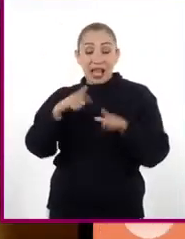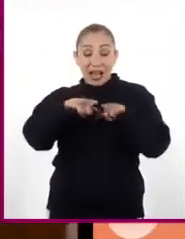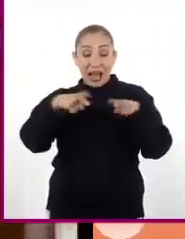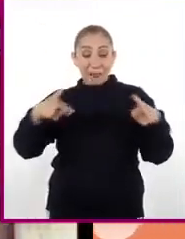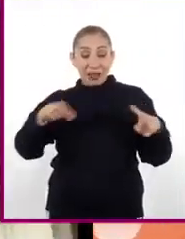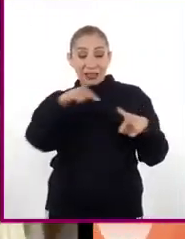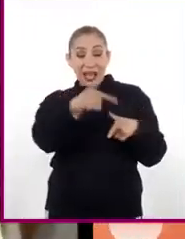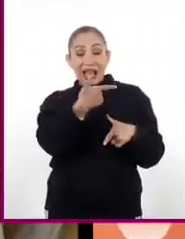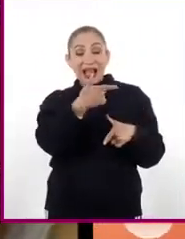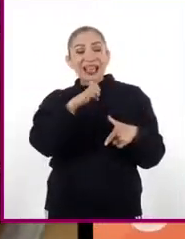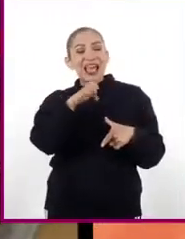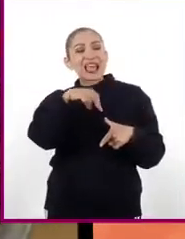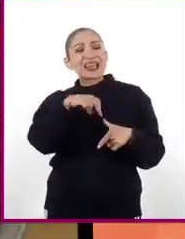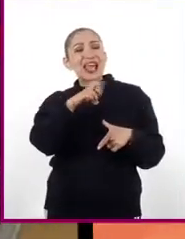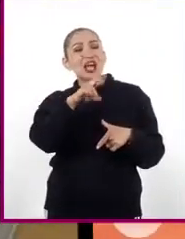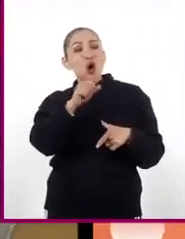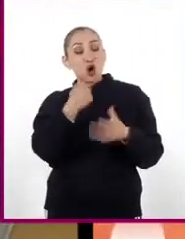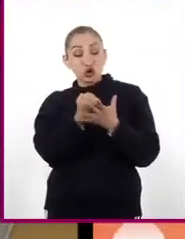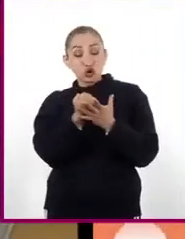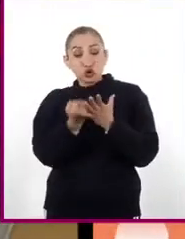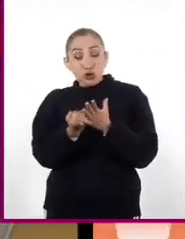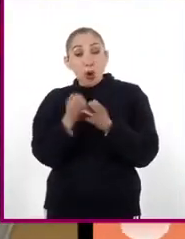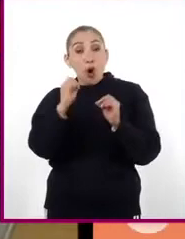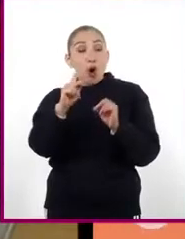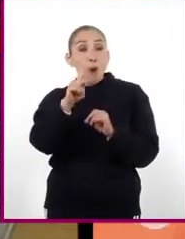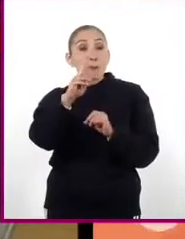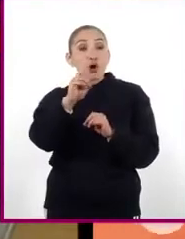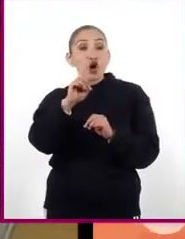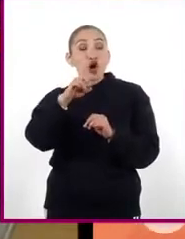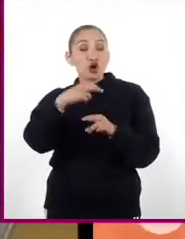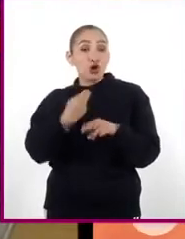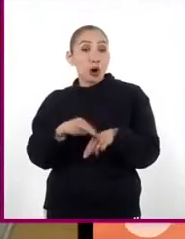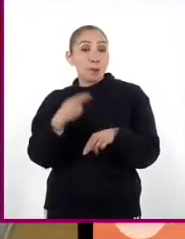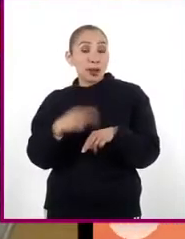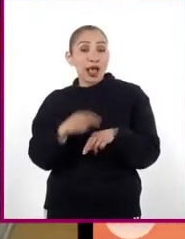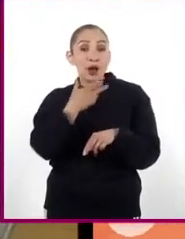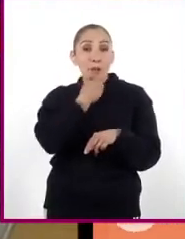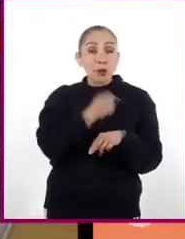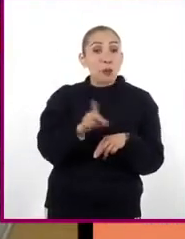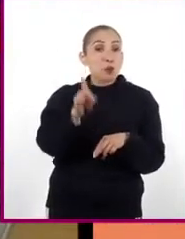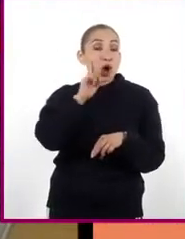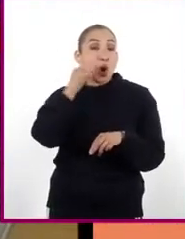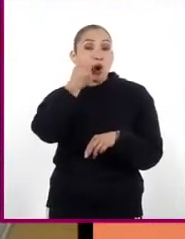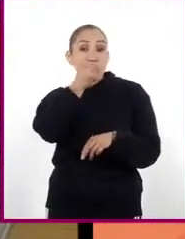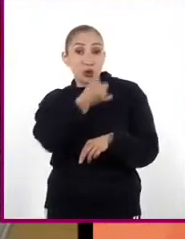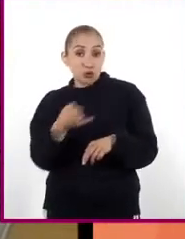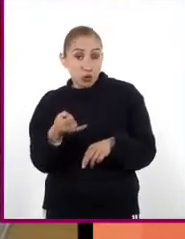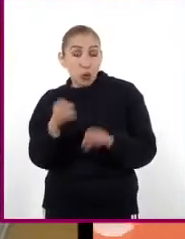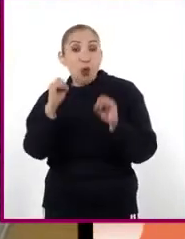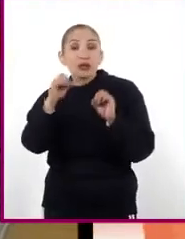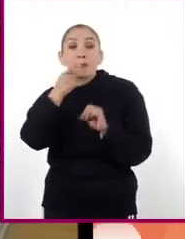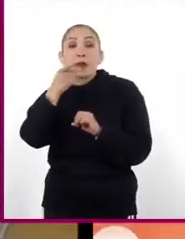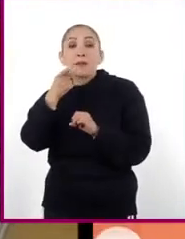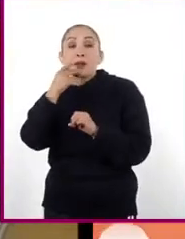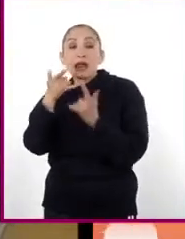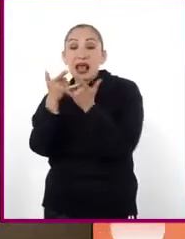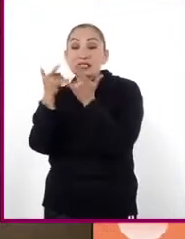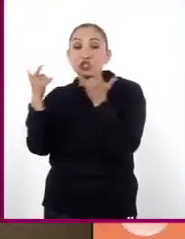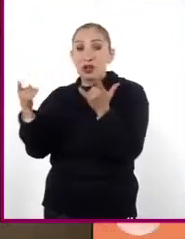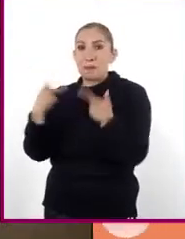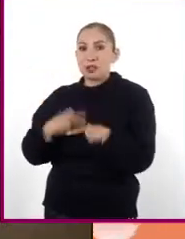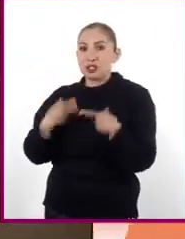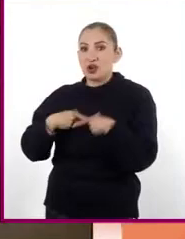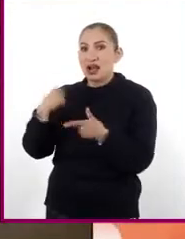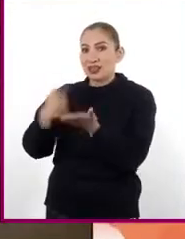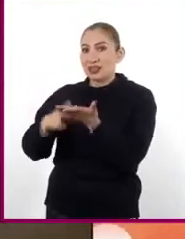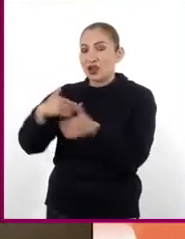gramática, el género indica si un sustantivo o un pronombre es neutro, femenino o masculino. También hablamos de la trayectoria de los